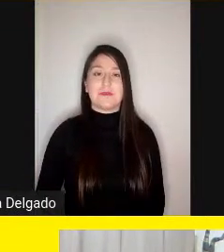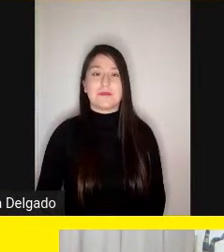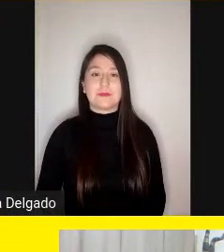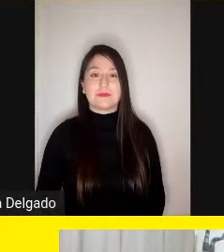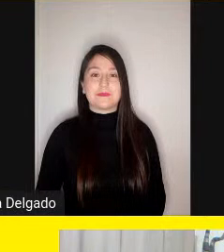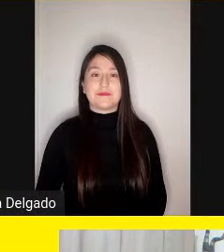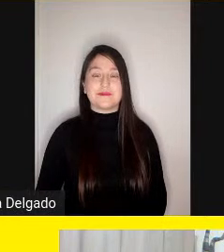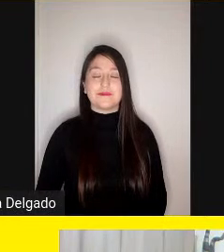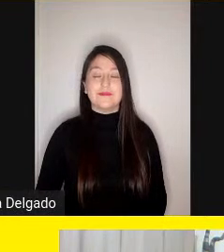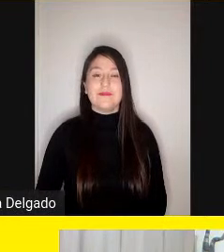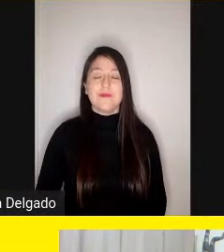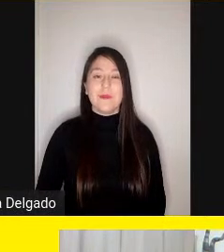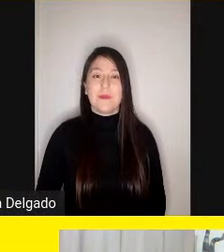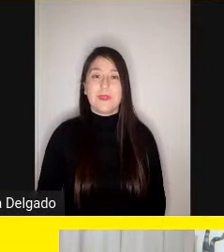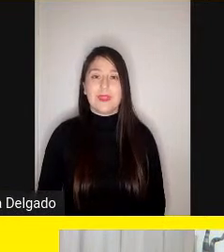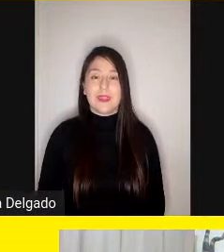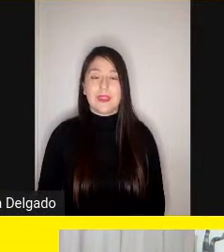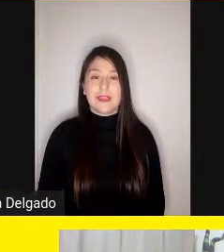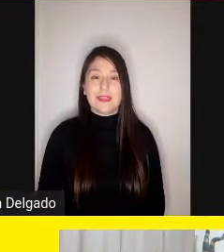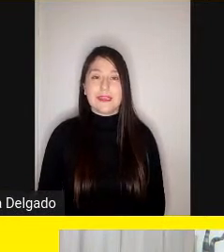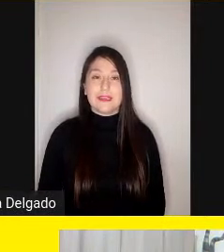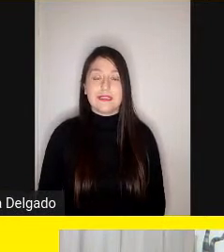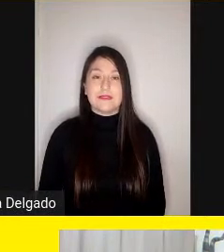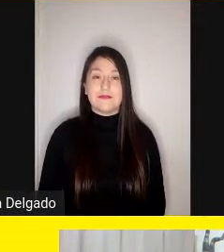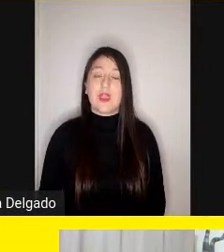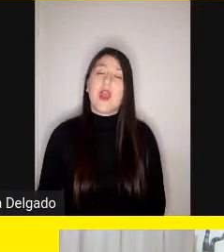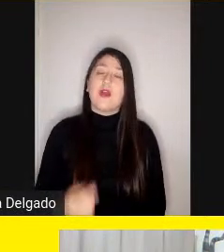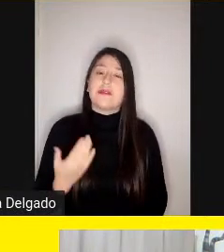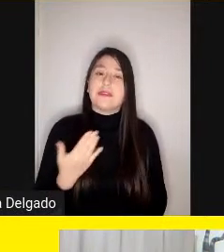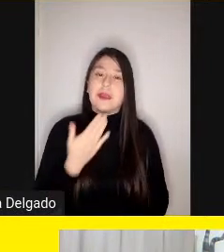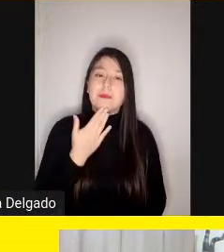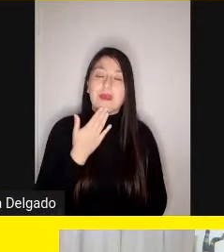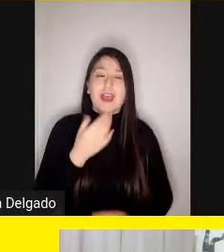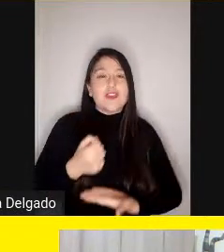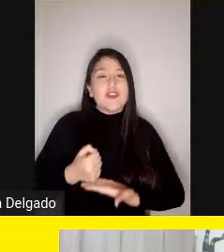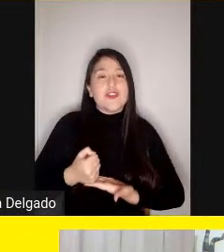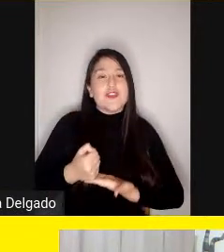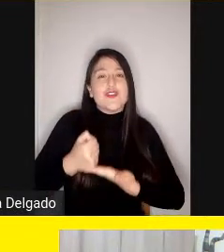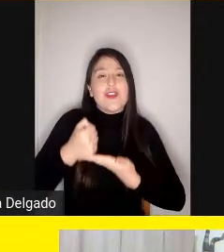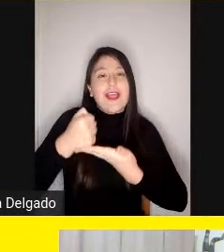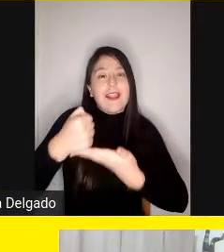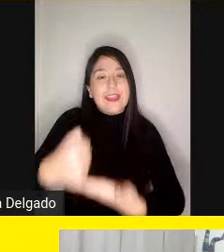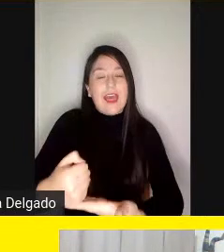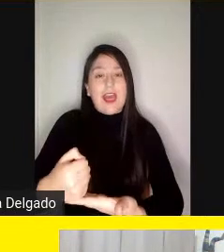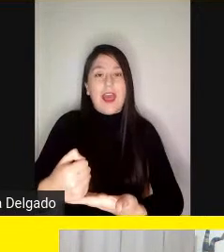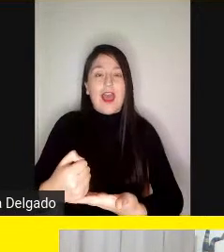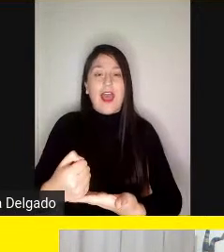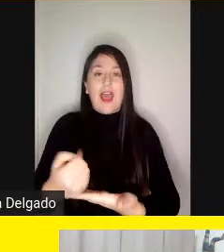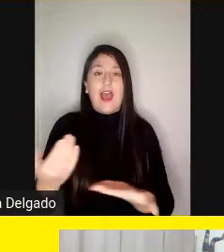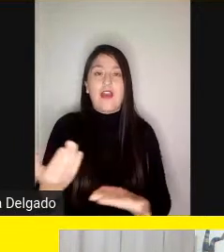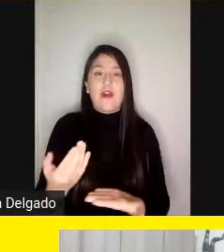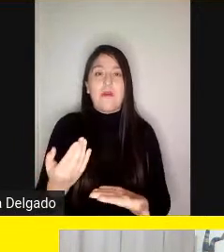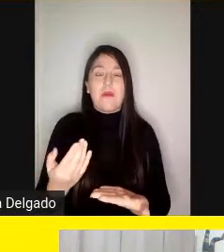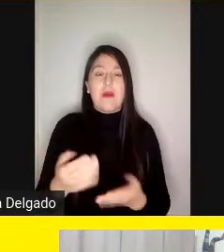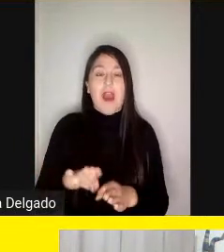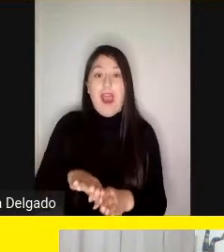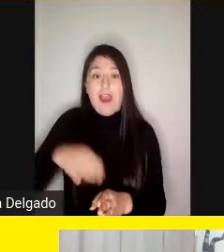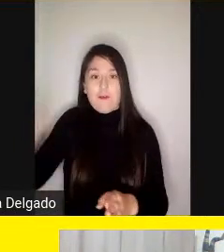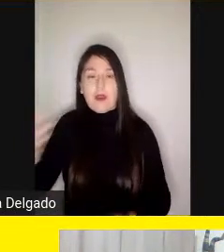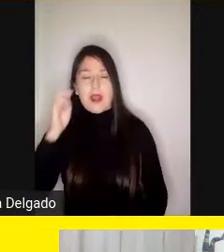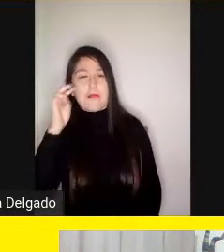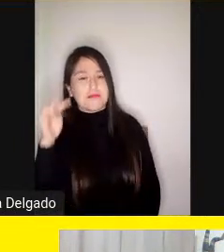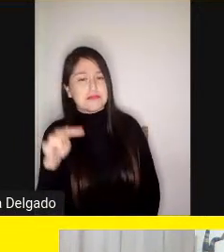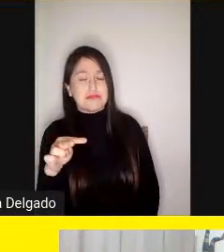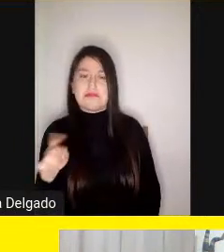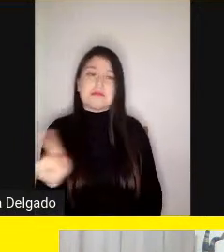y una solidaridad con pocas posibilidades, visto desde afuera y con un lente racional, con